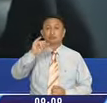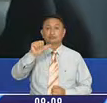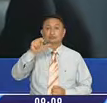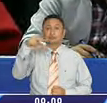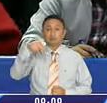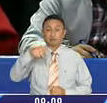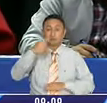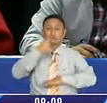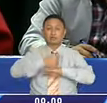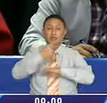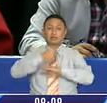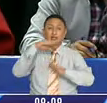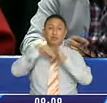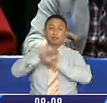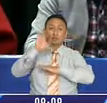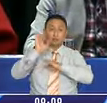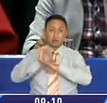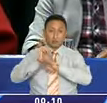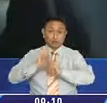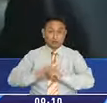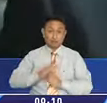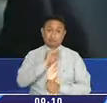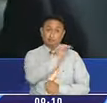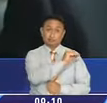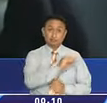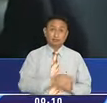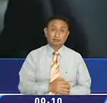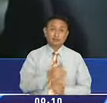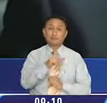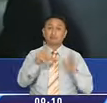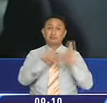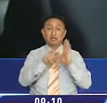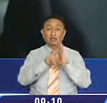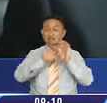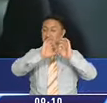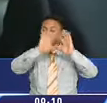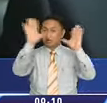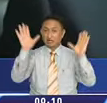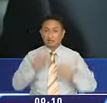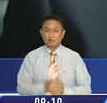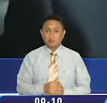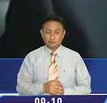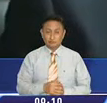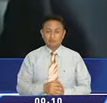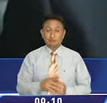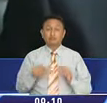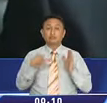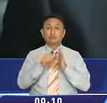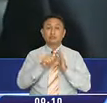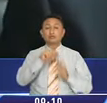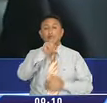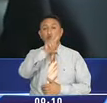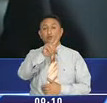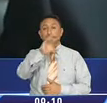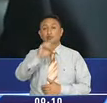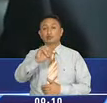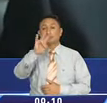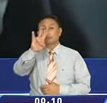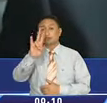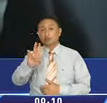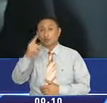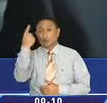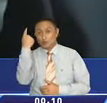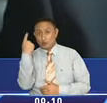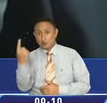Ecuador, enviándole un recordatorio a la FENOCIN. La ley es clarita, el artículo 207.1